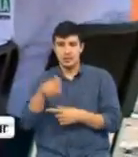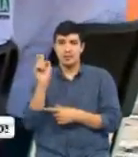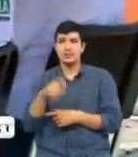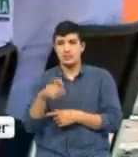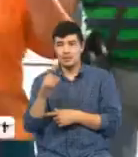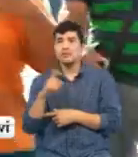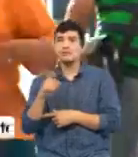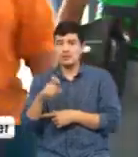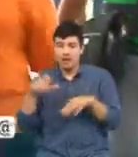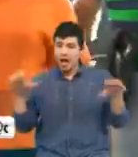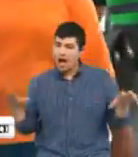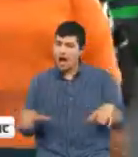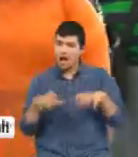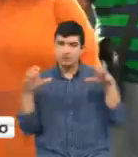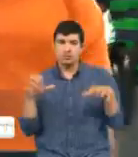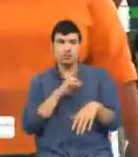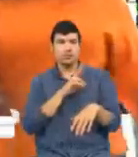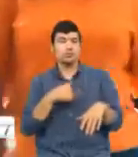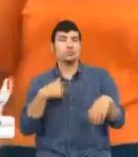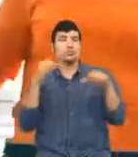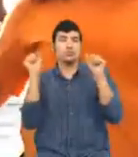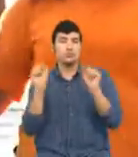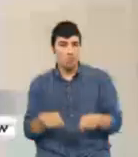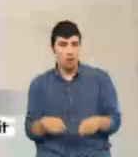de tomar acciones que nos permitan,